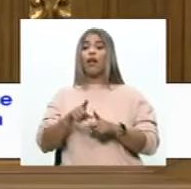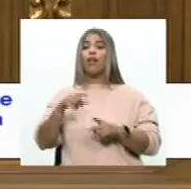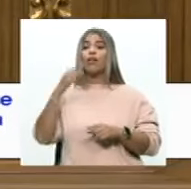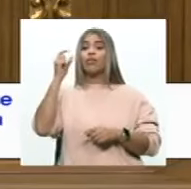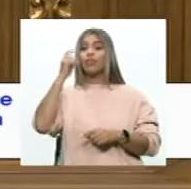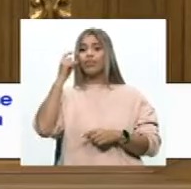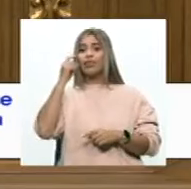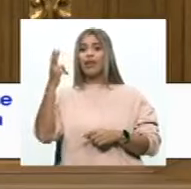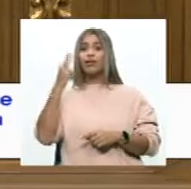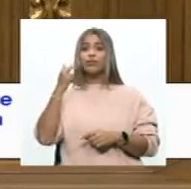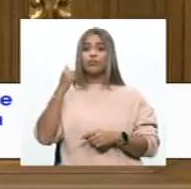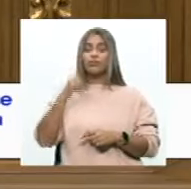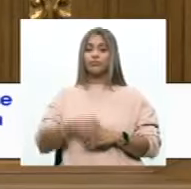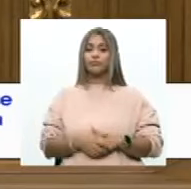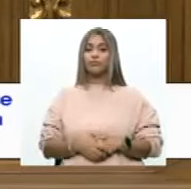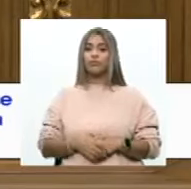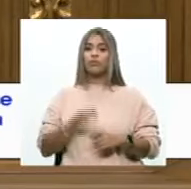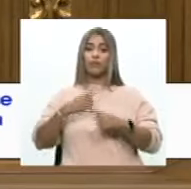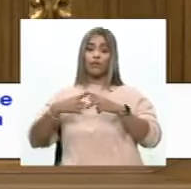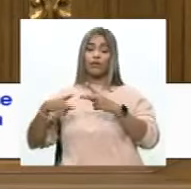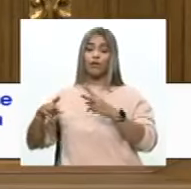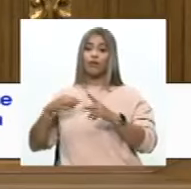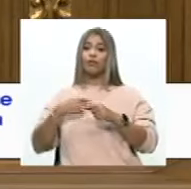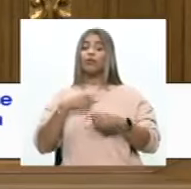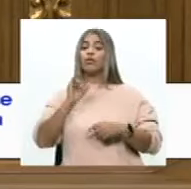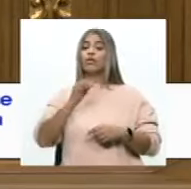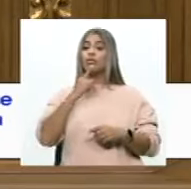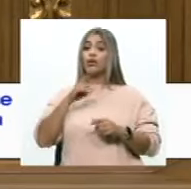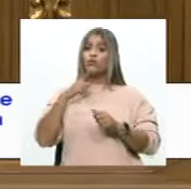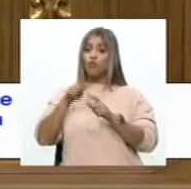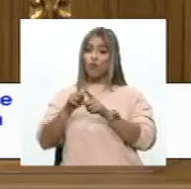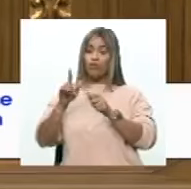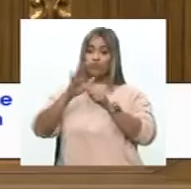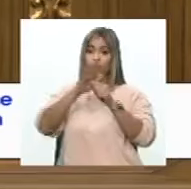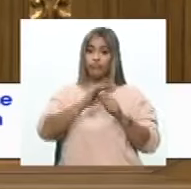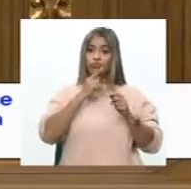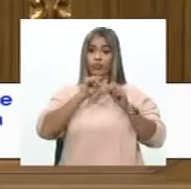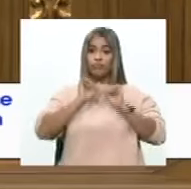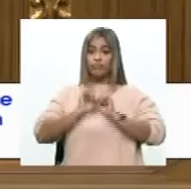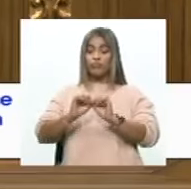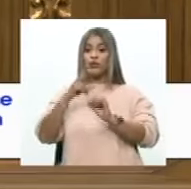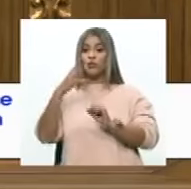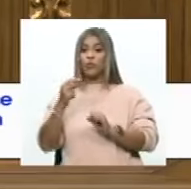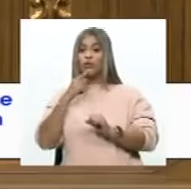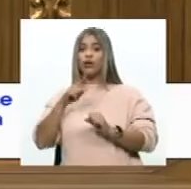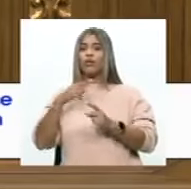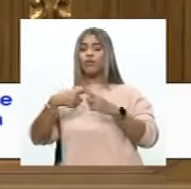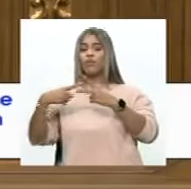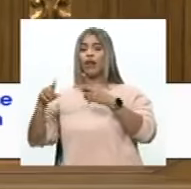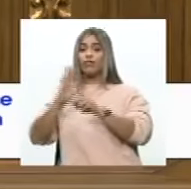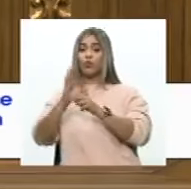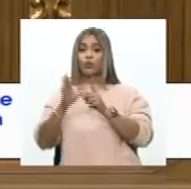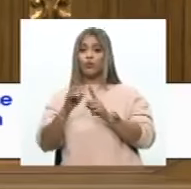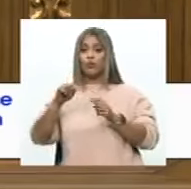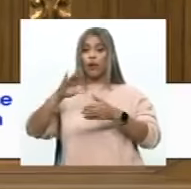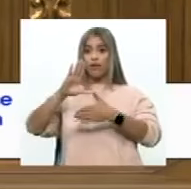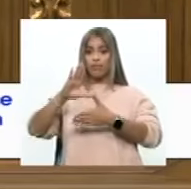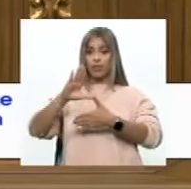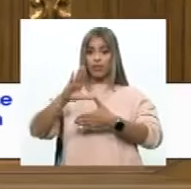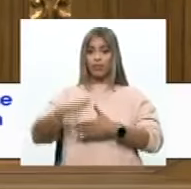Raza, exaltando la colonización y a su vez negando la diversidad étnico-cultural y social de la América.